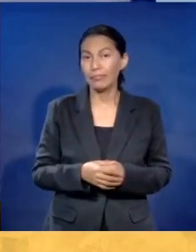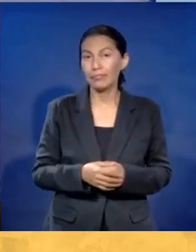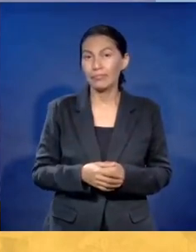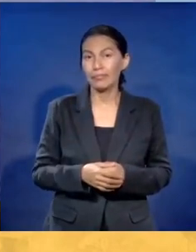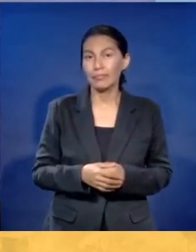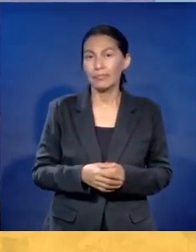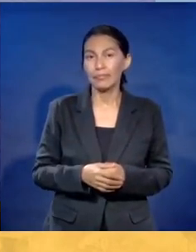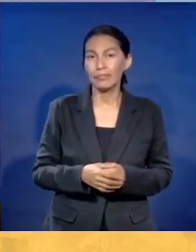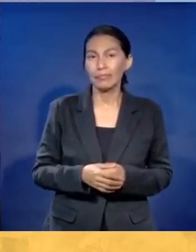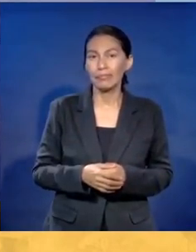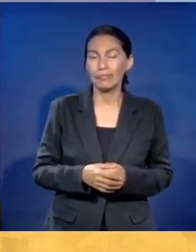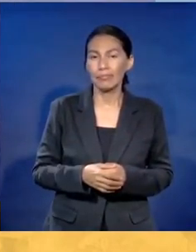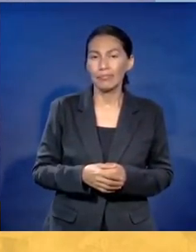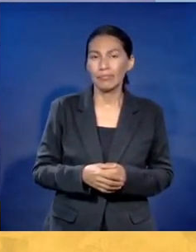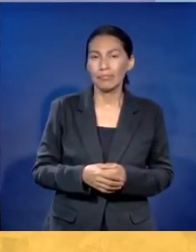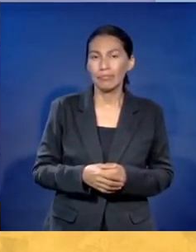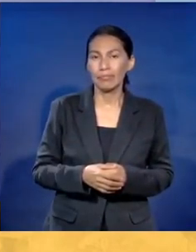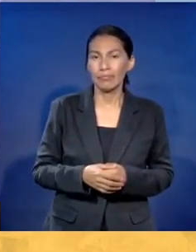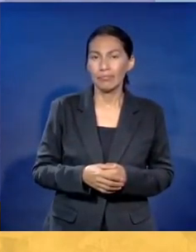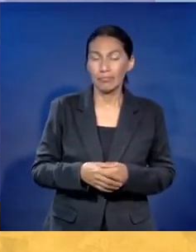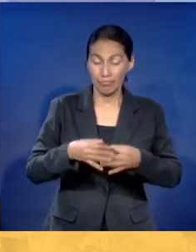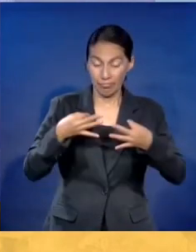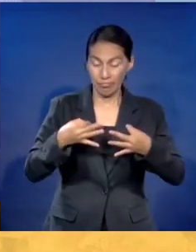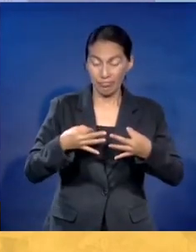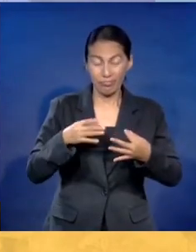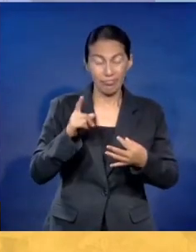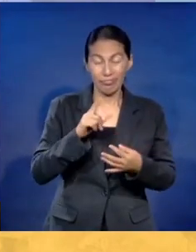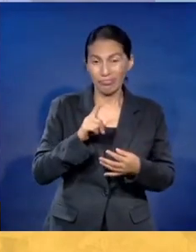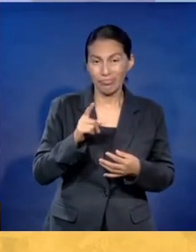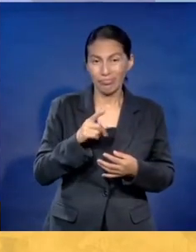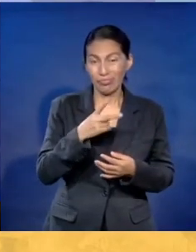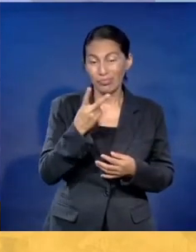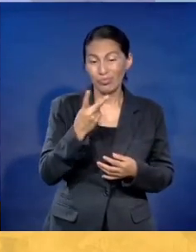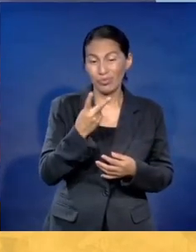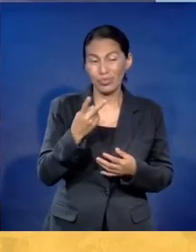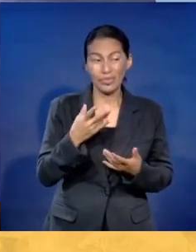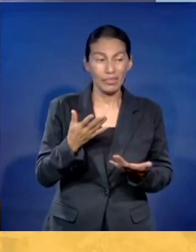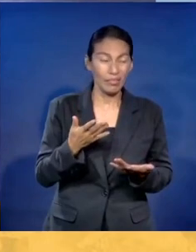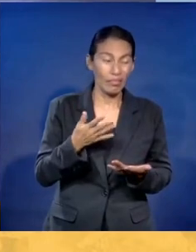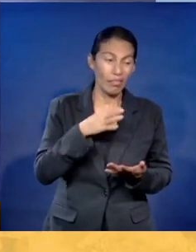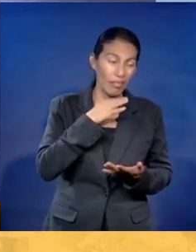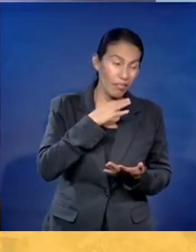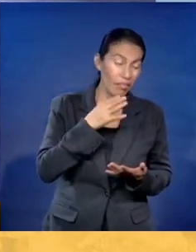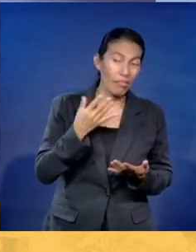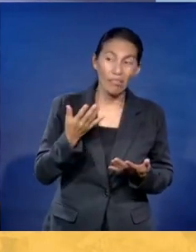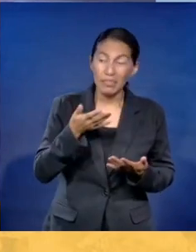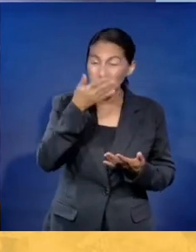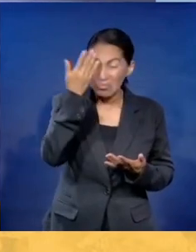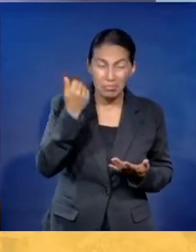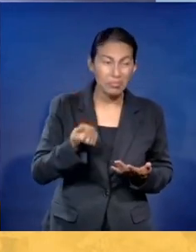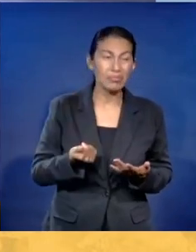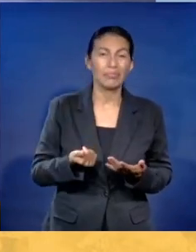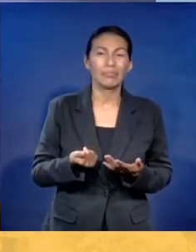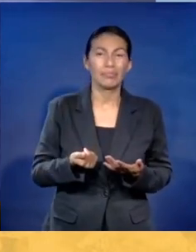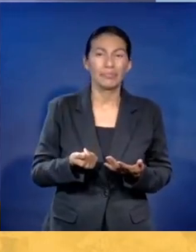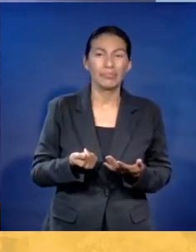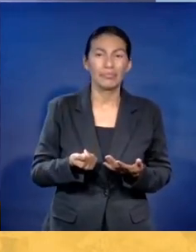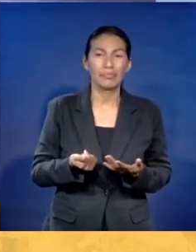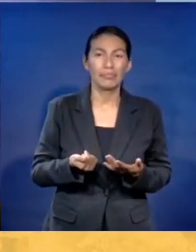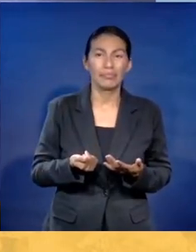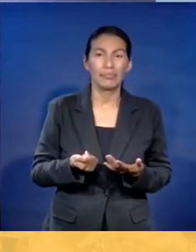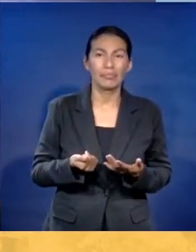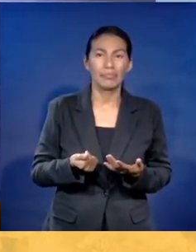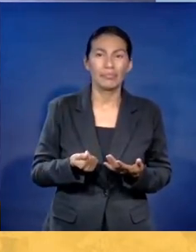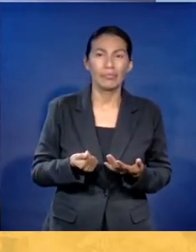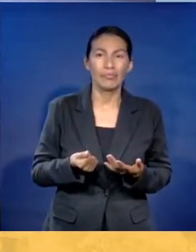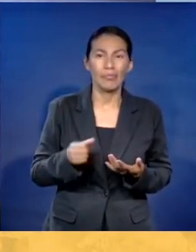inmadurez resulta que los dos son inmaduros hay muchos síndromes y cosas que yo podría hablar hoy